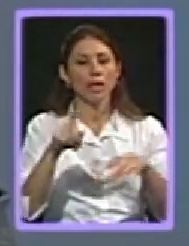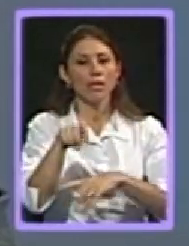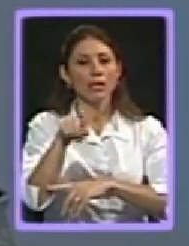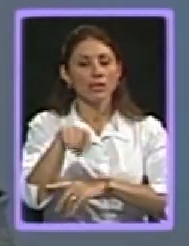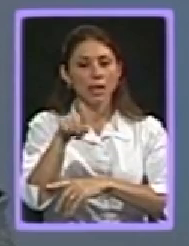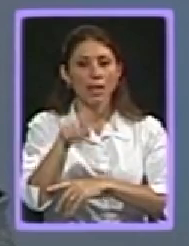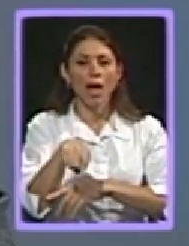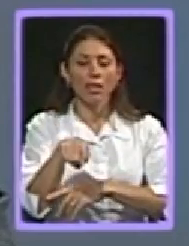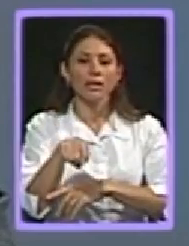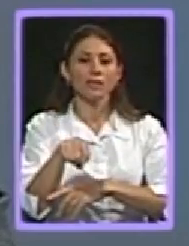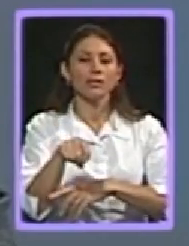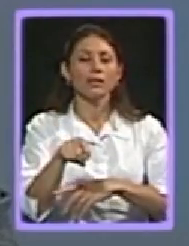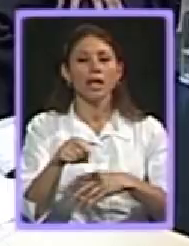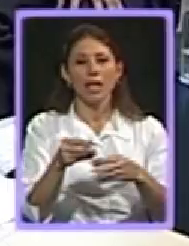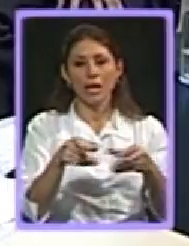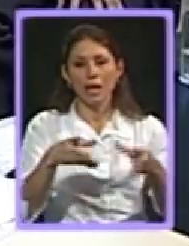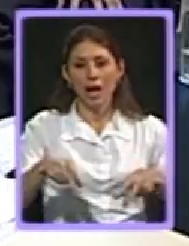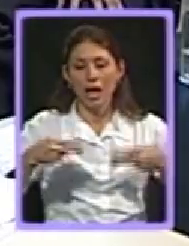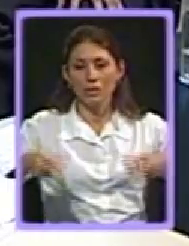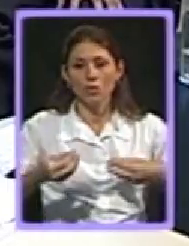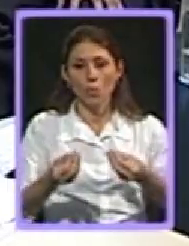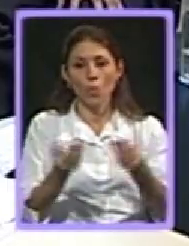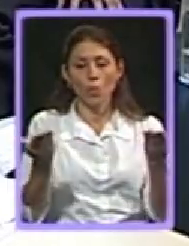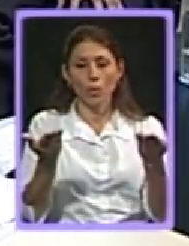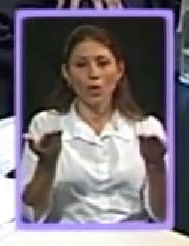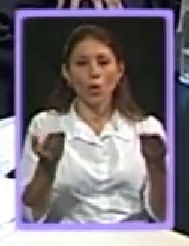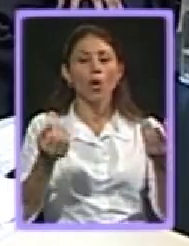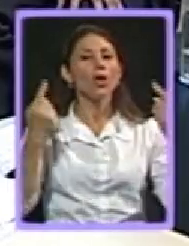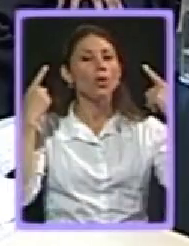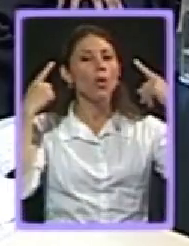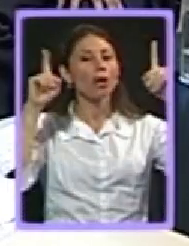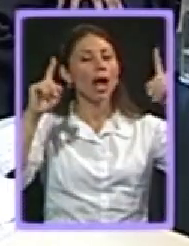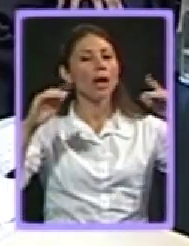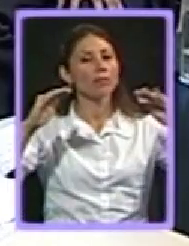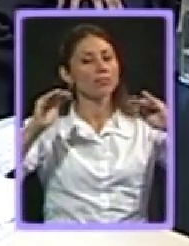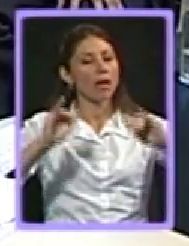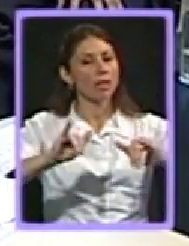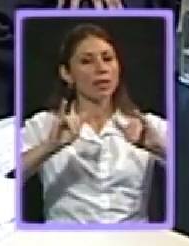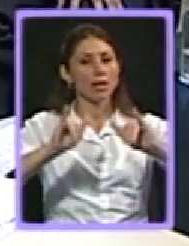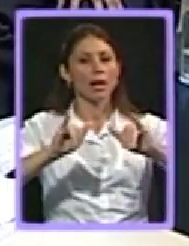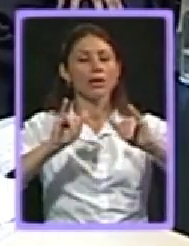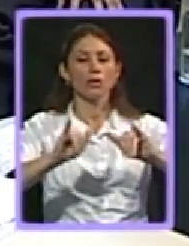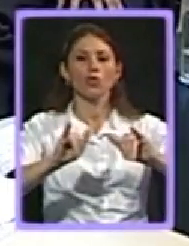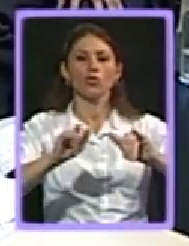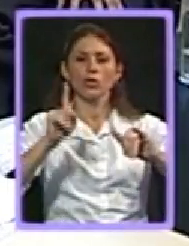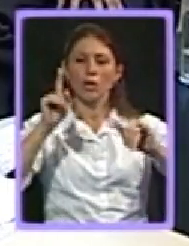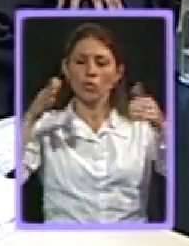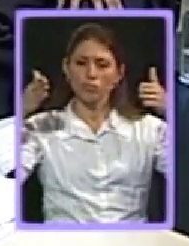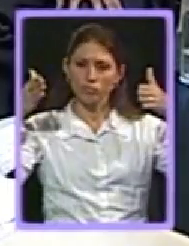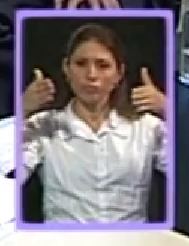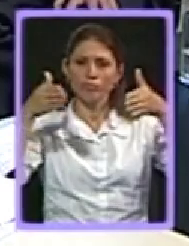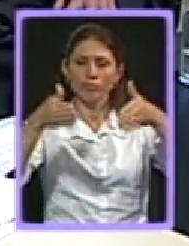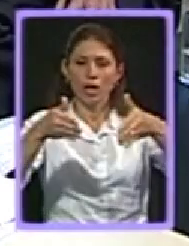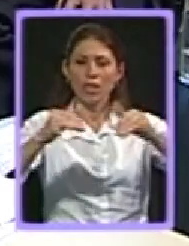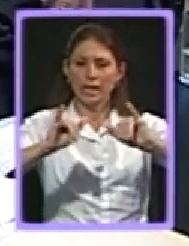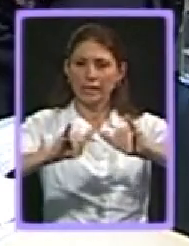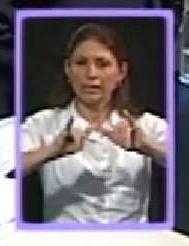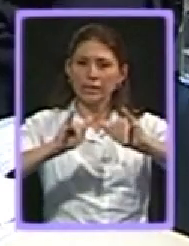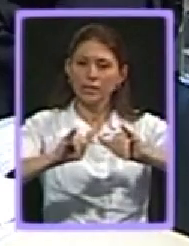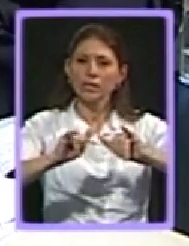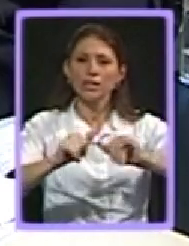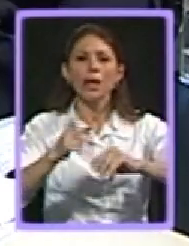en materia de gasto público, lograr mantenernos en una ruta de contención, de priorización del